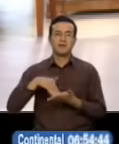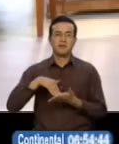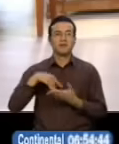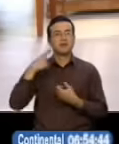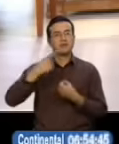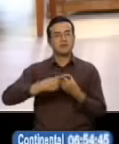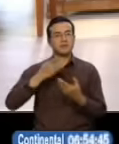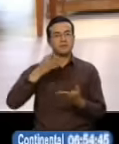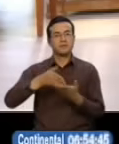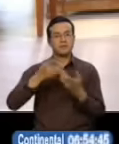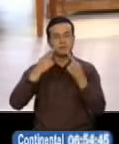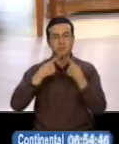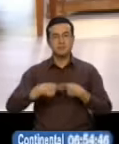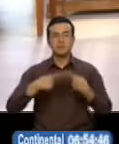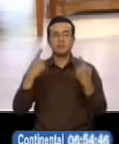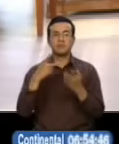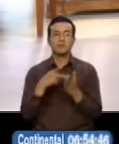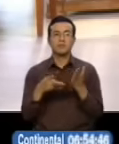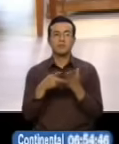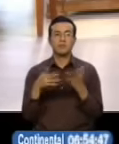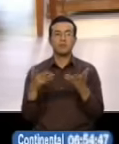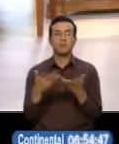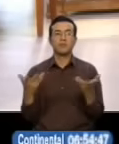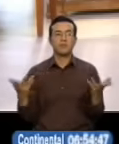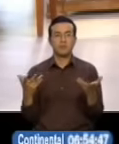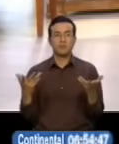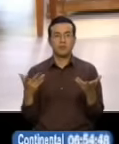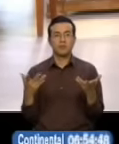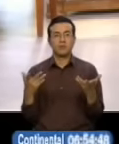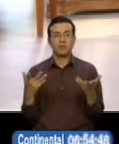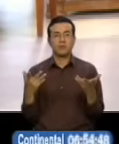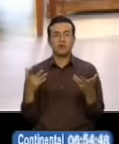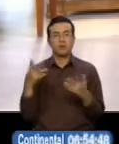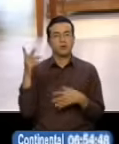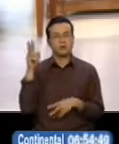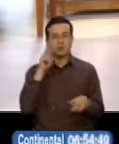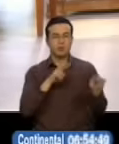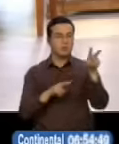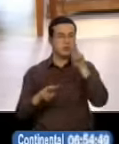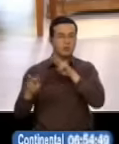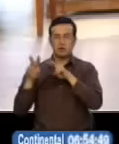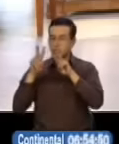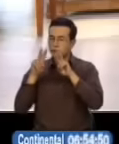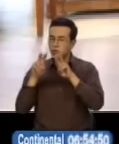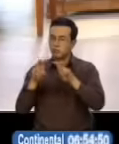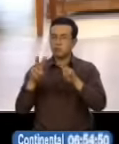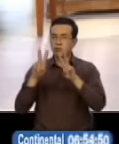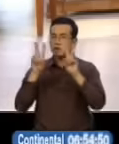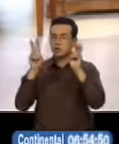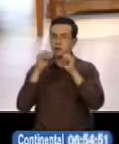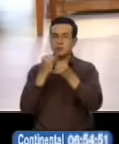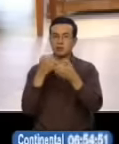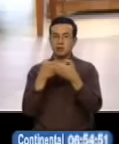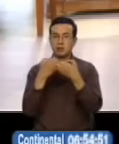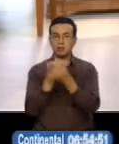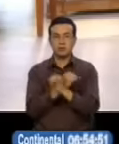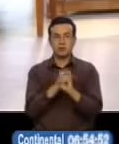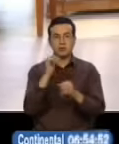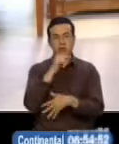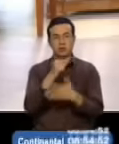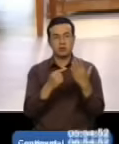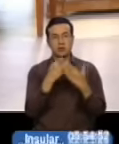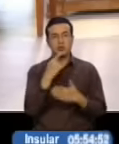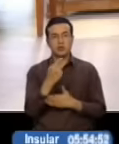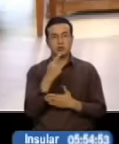de la República. Se refirió acerca de lo que va a ser el compromiso, por supuesto realizando una radiografía bastante profunda de lo que es Independiente. Entre otras cosas, mencionó